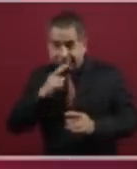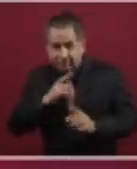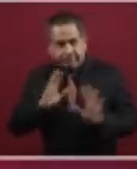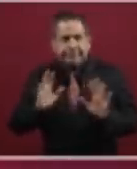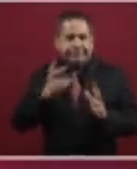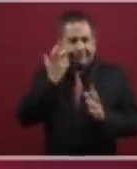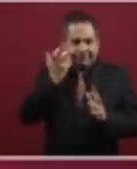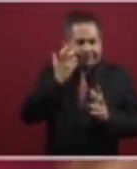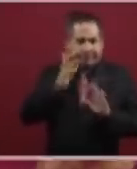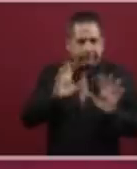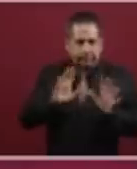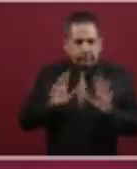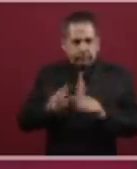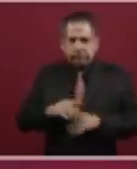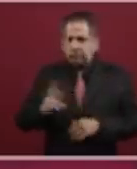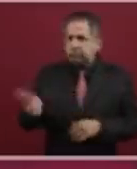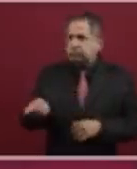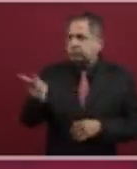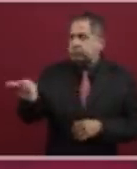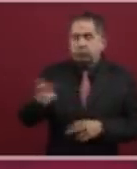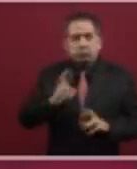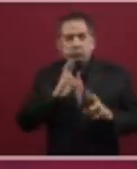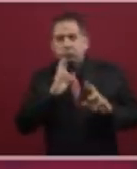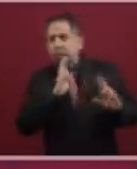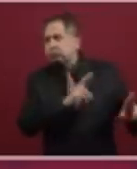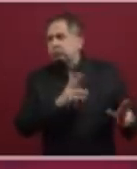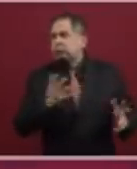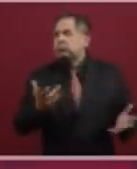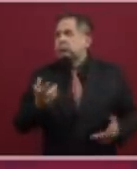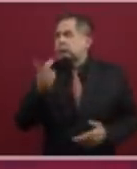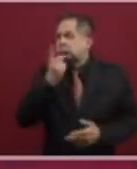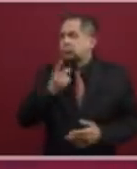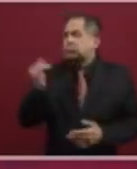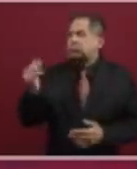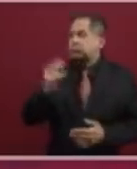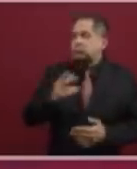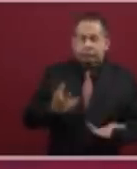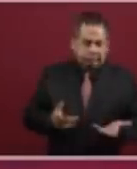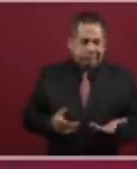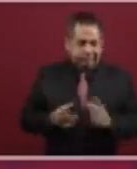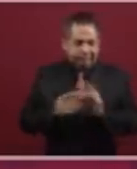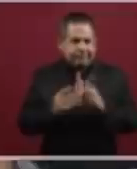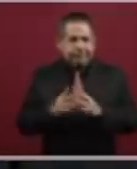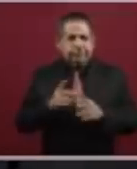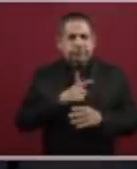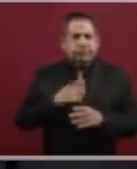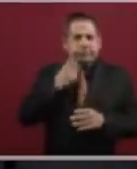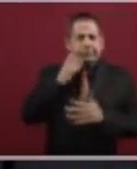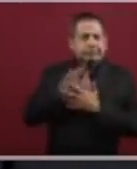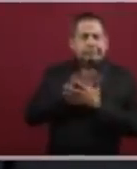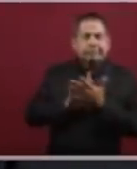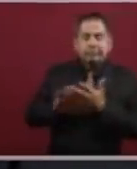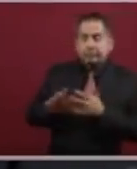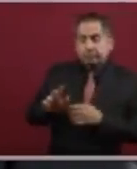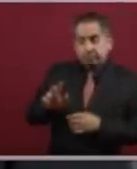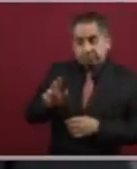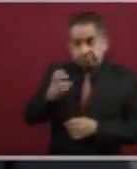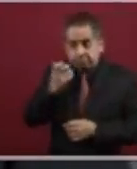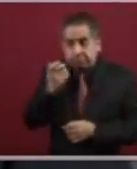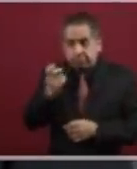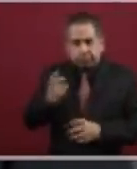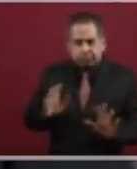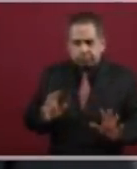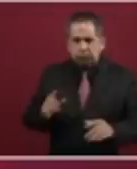es ya algo inducido, lleva un sesgo. No, ¿le